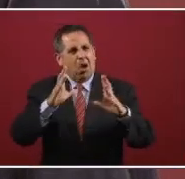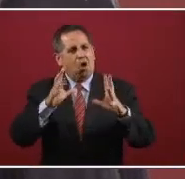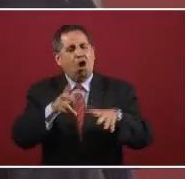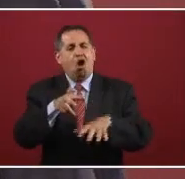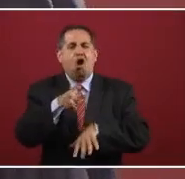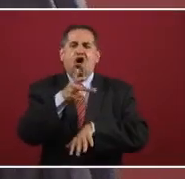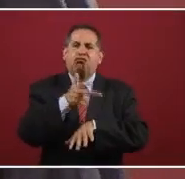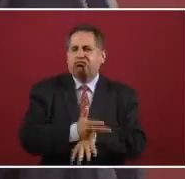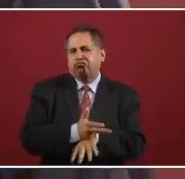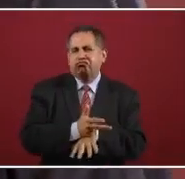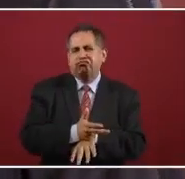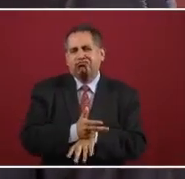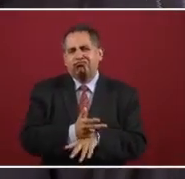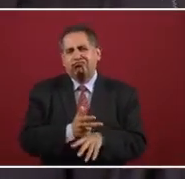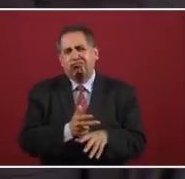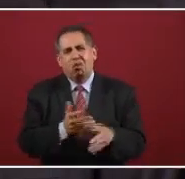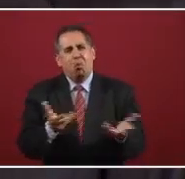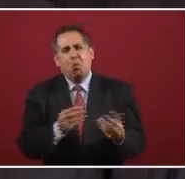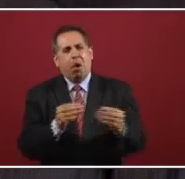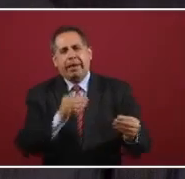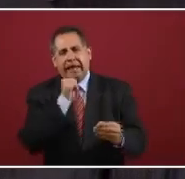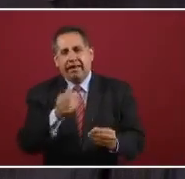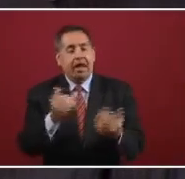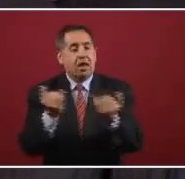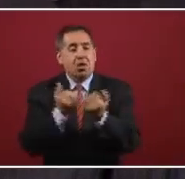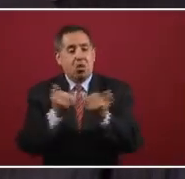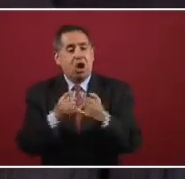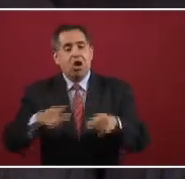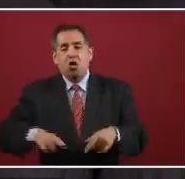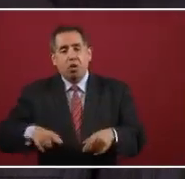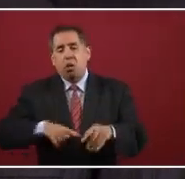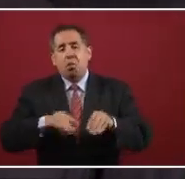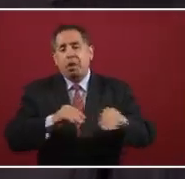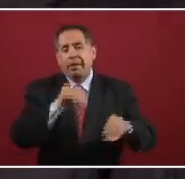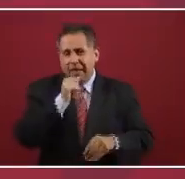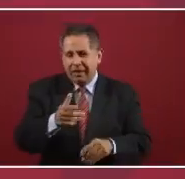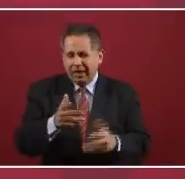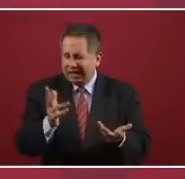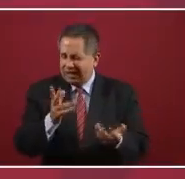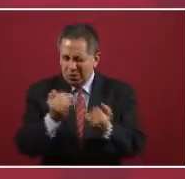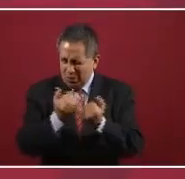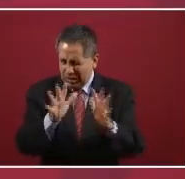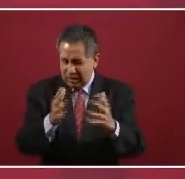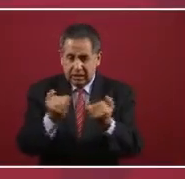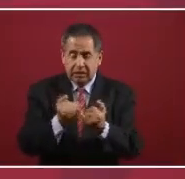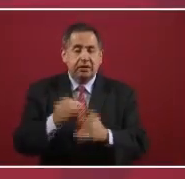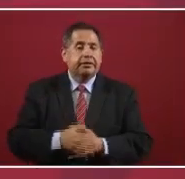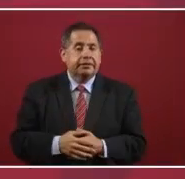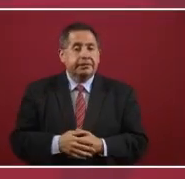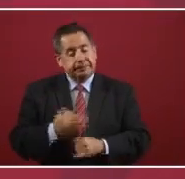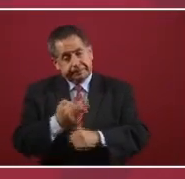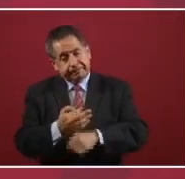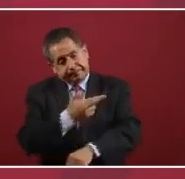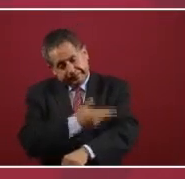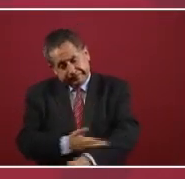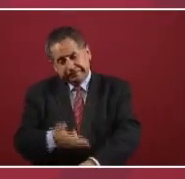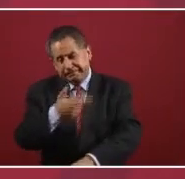echado y reumático y mañoso. Los trámites